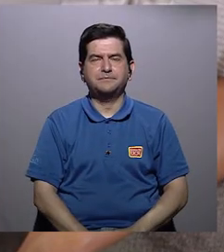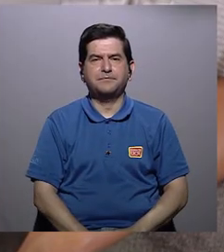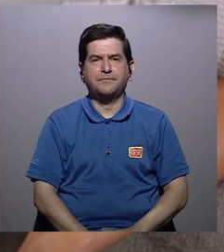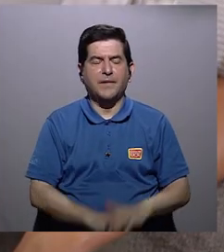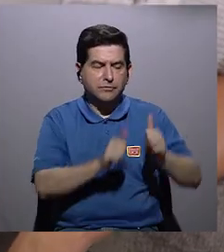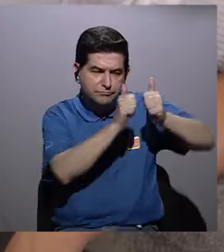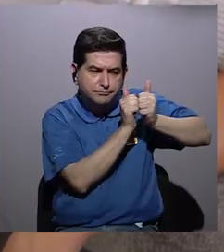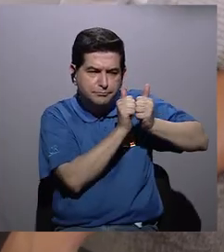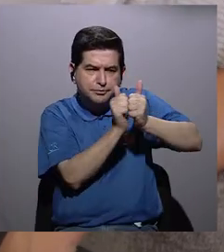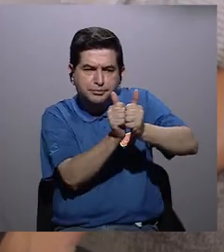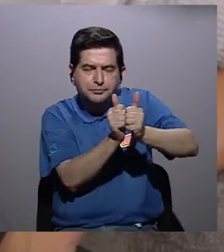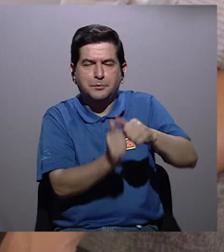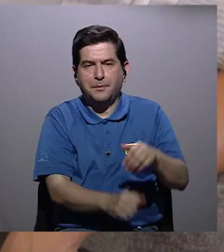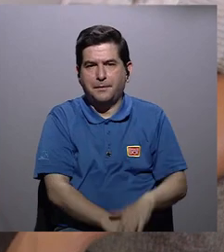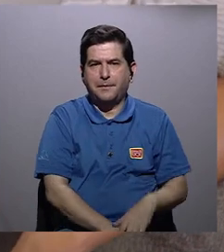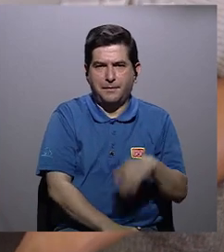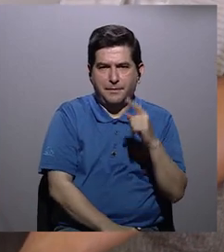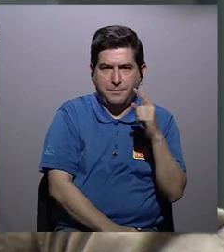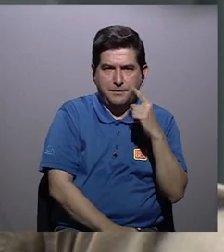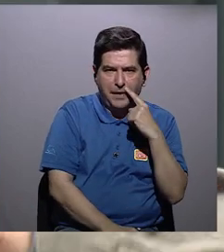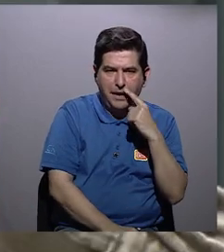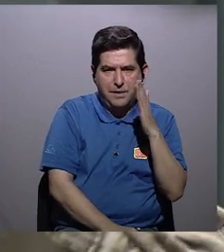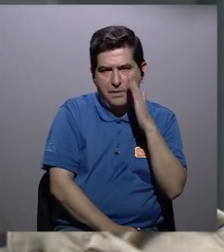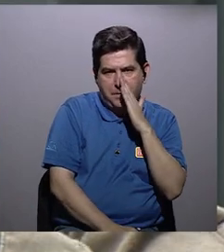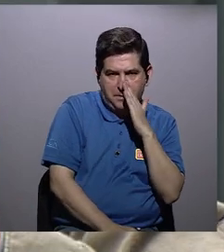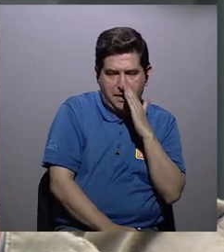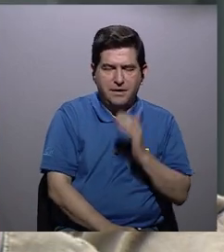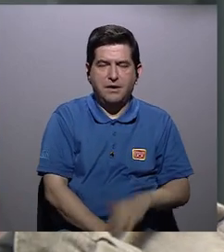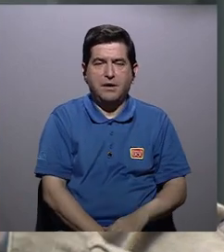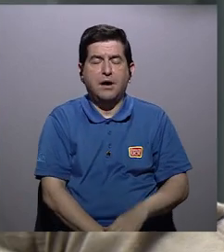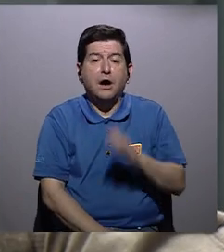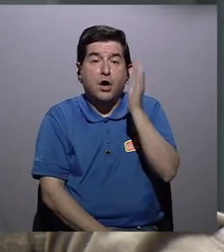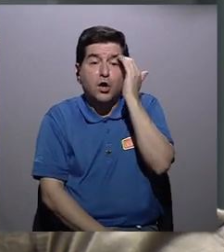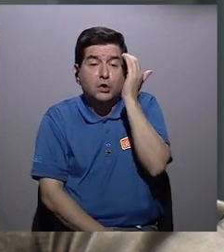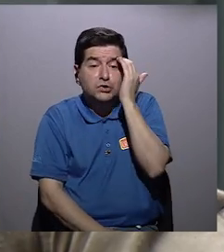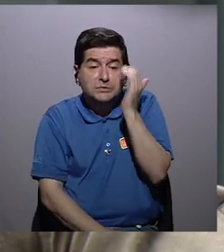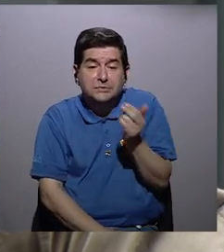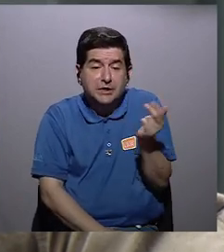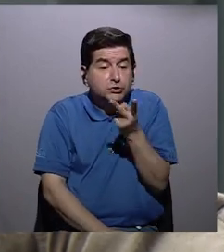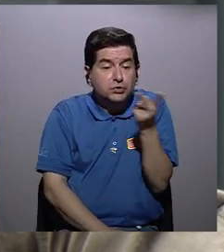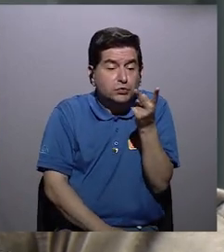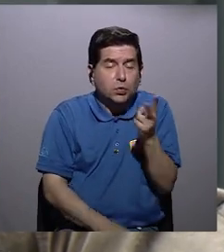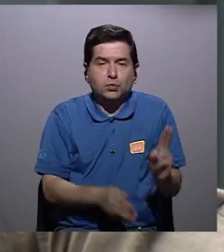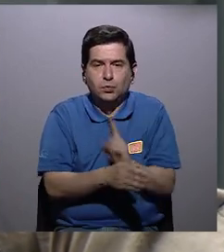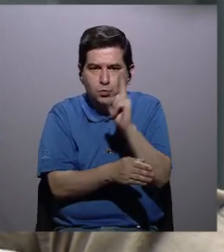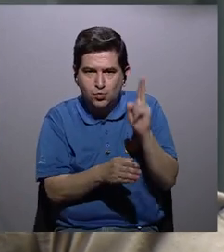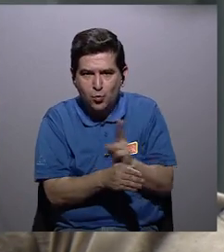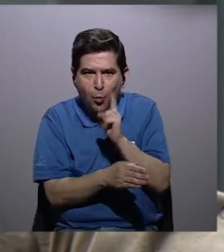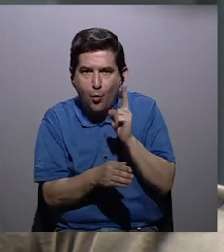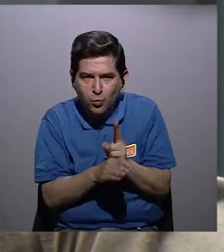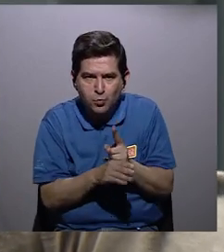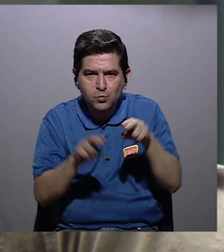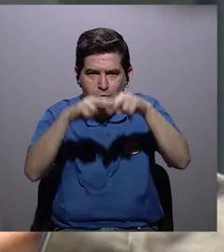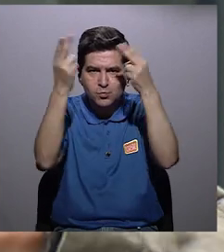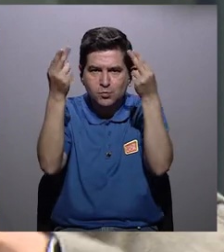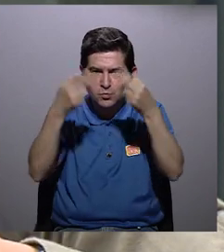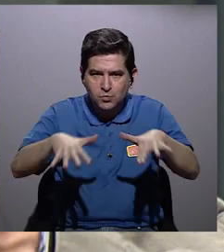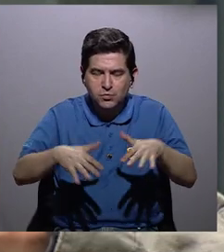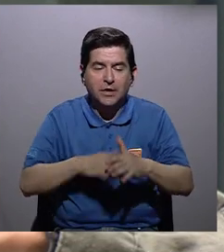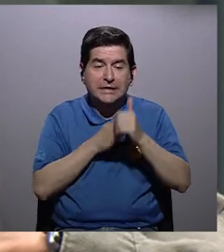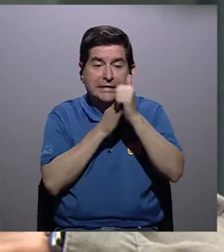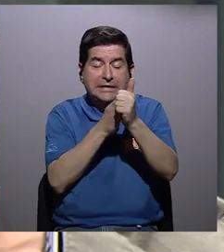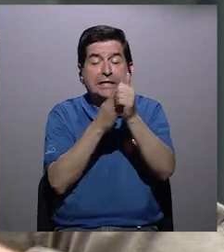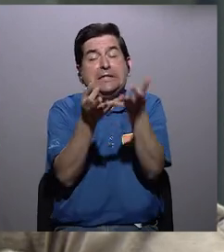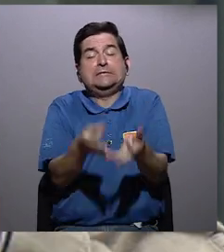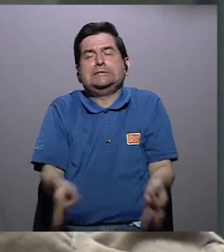el acompañamiento del padre, el conocimiento o la madre, el conocimiento que tengan sobre el uso de la internet y la guía